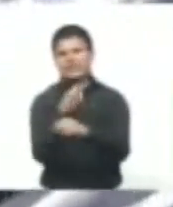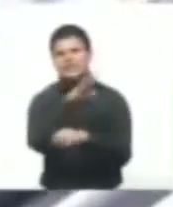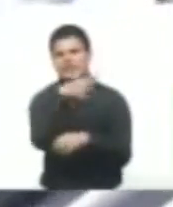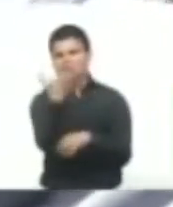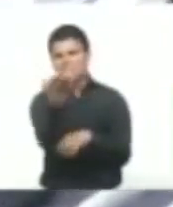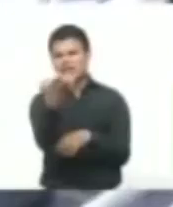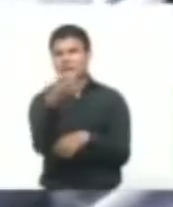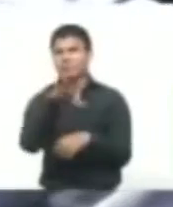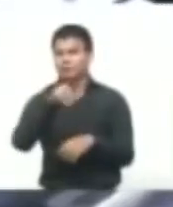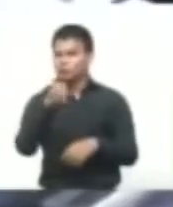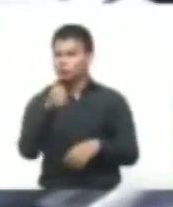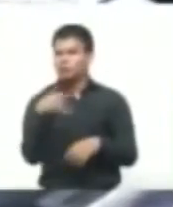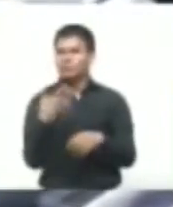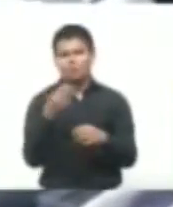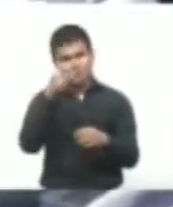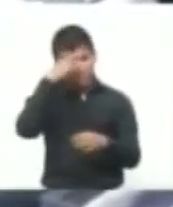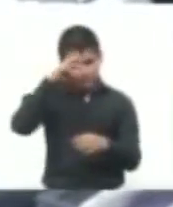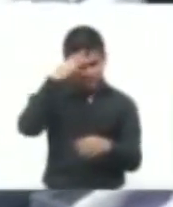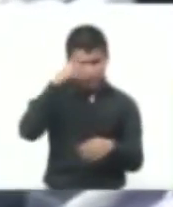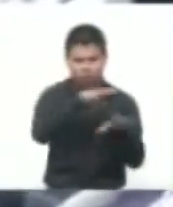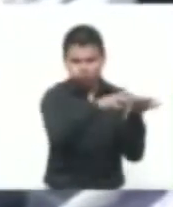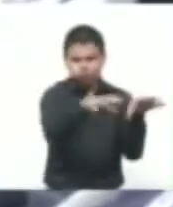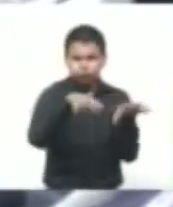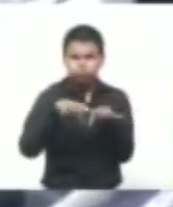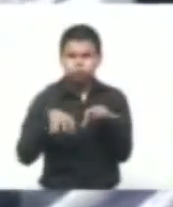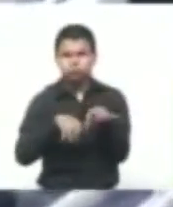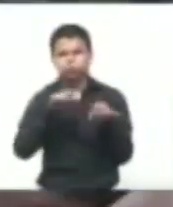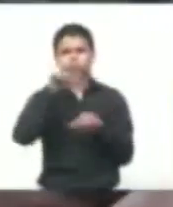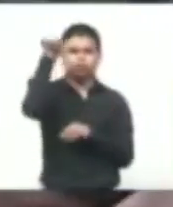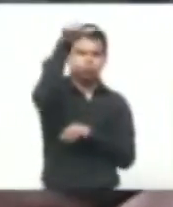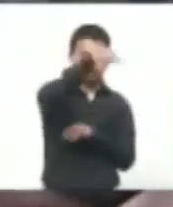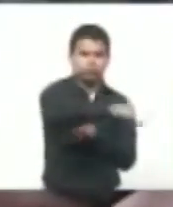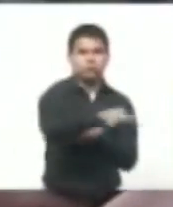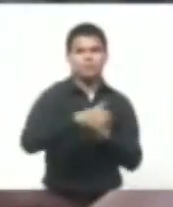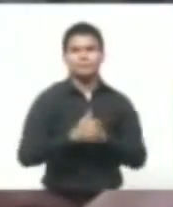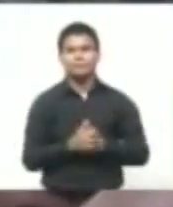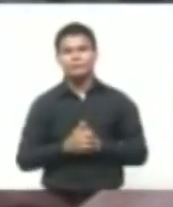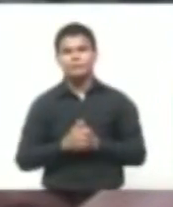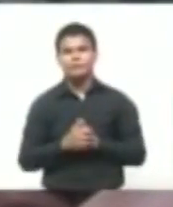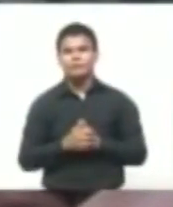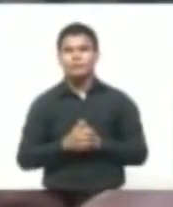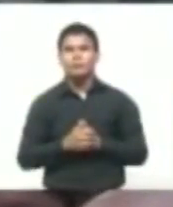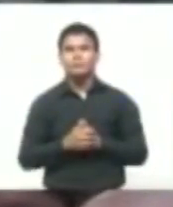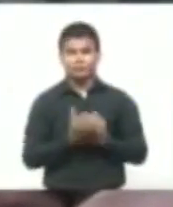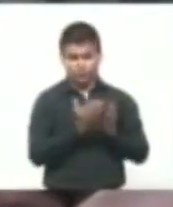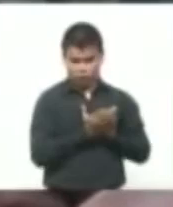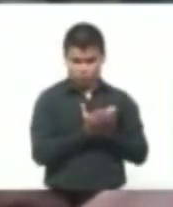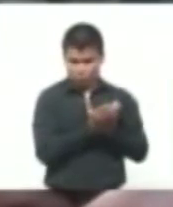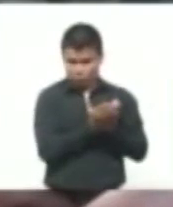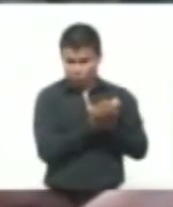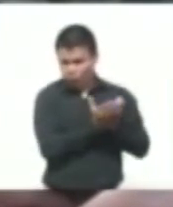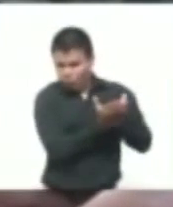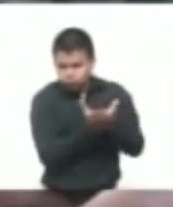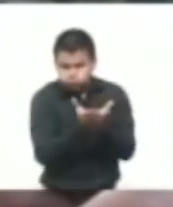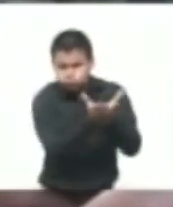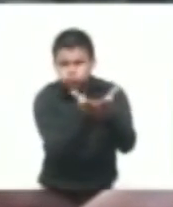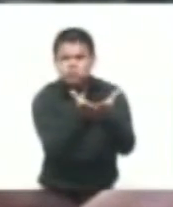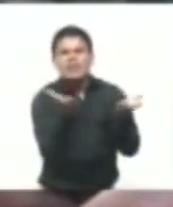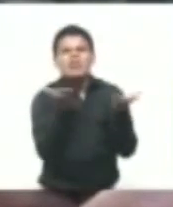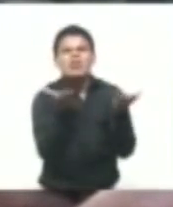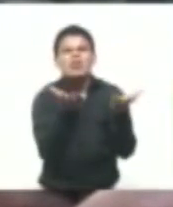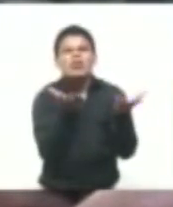como destino México y Bélgica. Lo que va para el puerto Veracruz, consideramos nosotros, de acuerdo a la inteligencia,